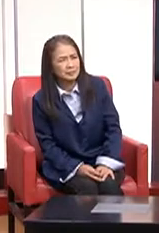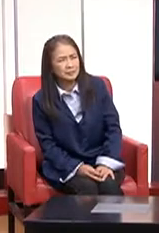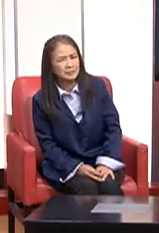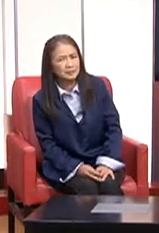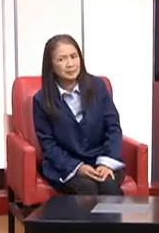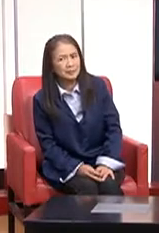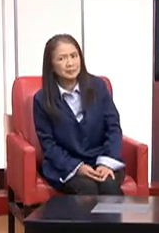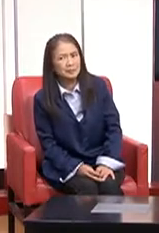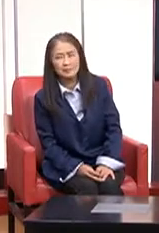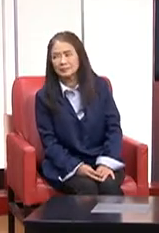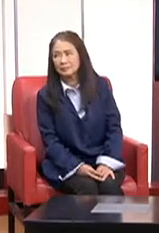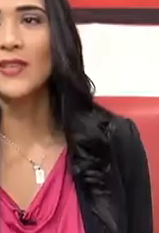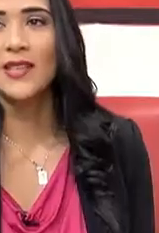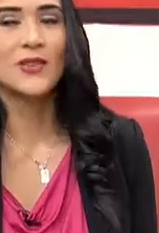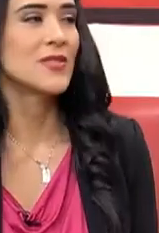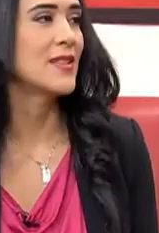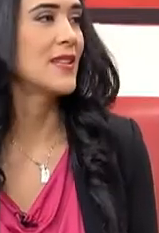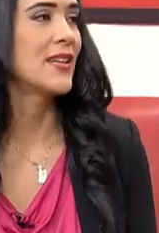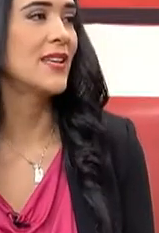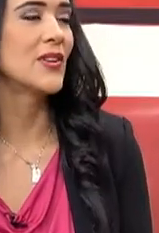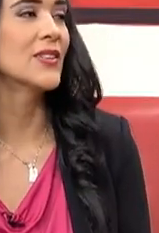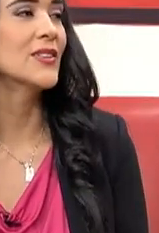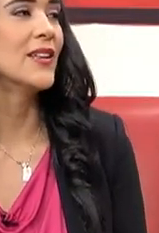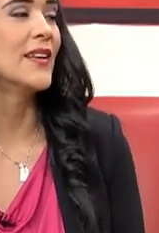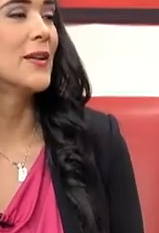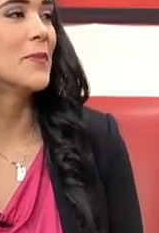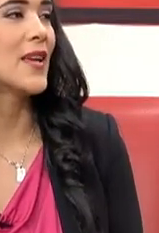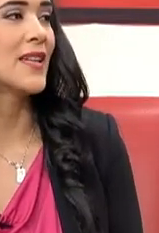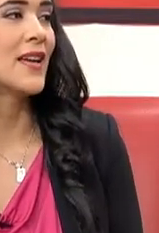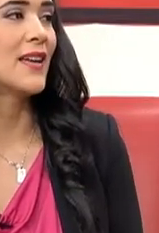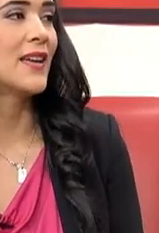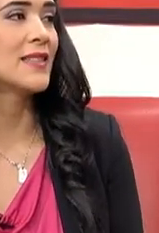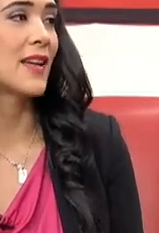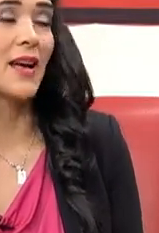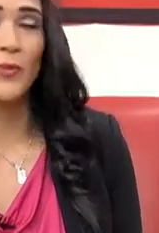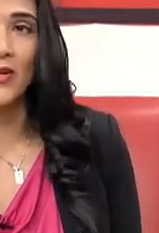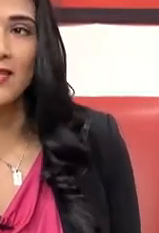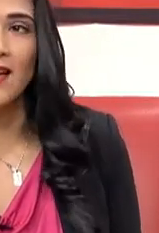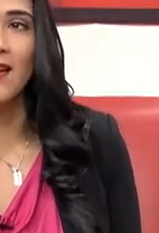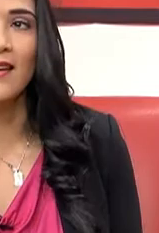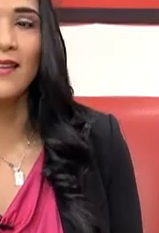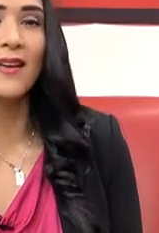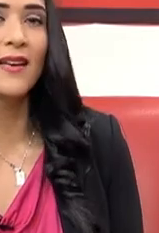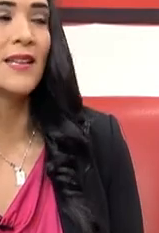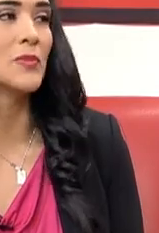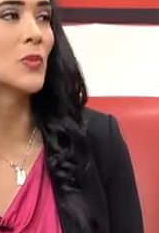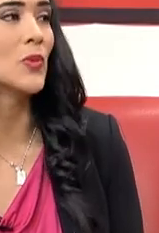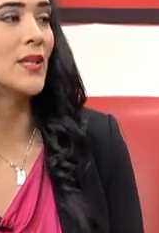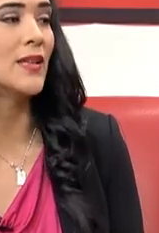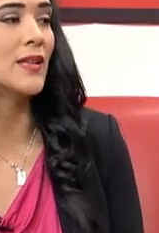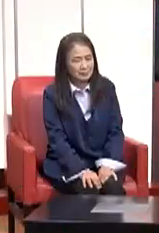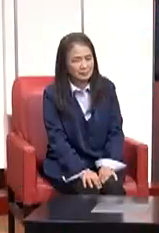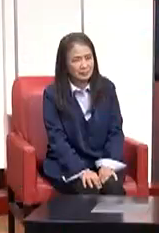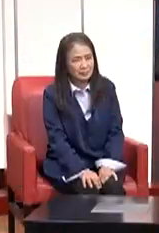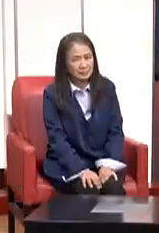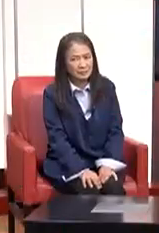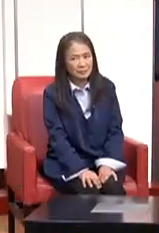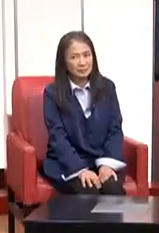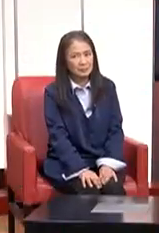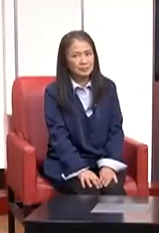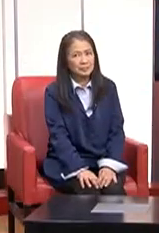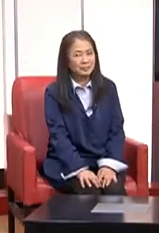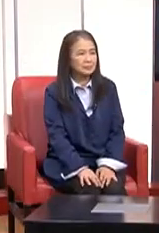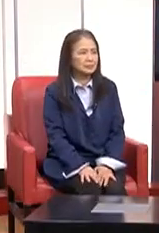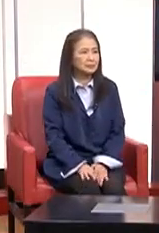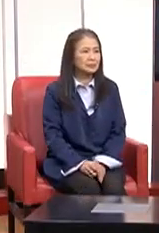buenos días. Bueno, la idea es que Kiko Sensei Kiko, ella es japonesa, ella es muy